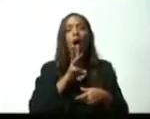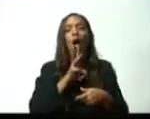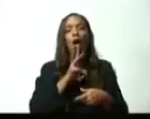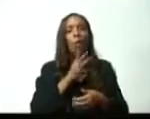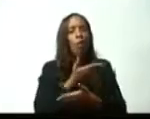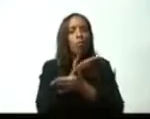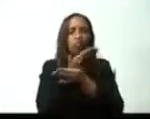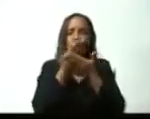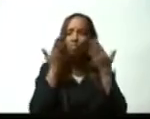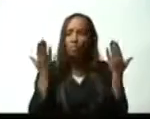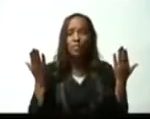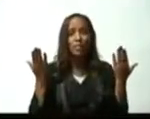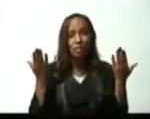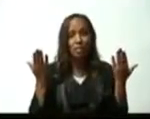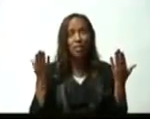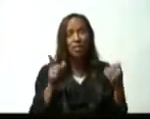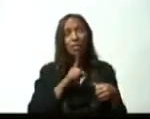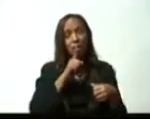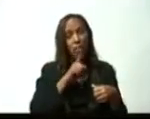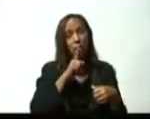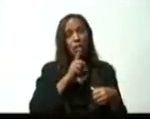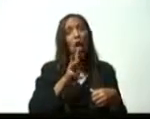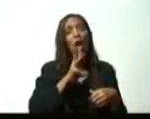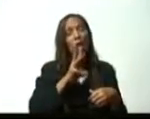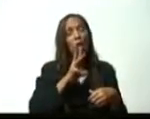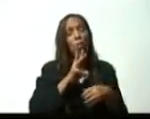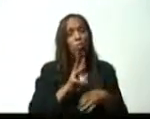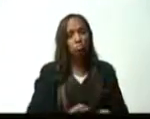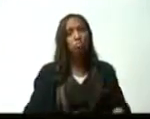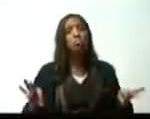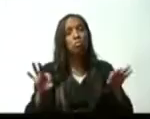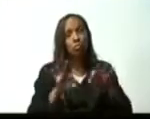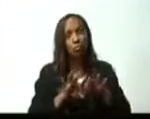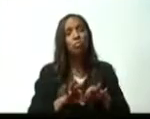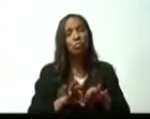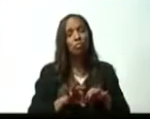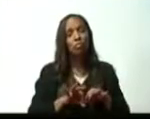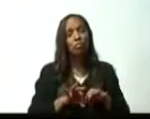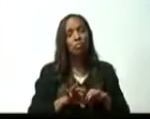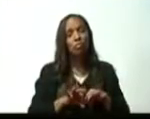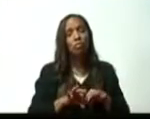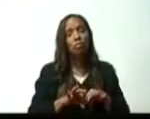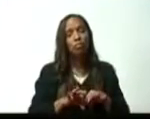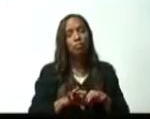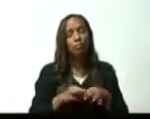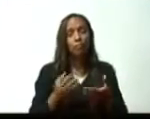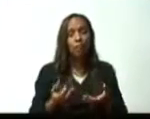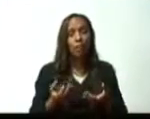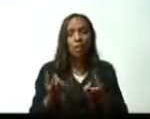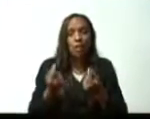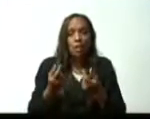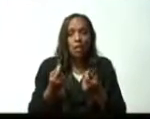el martes, pues tenemos dos camiones cisterna supliendo algunos de esos